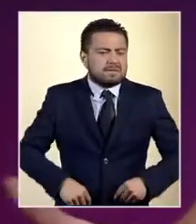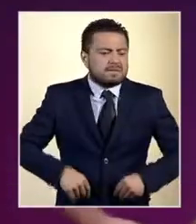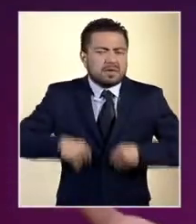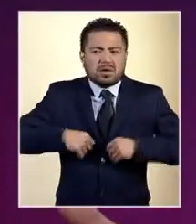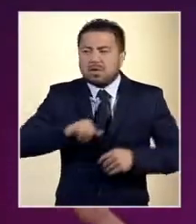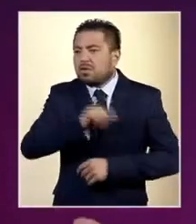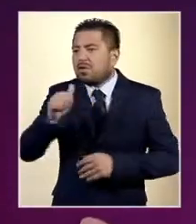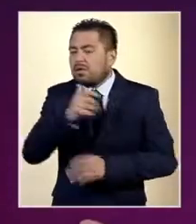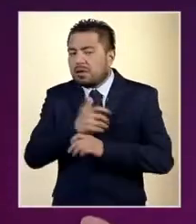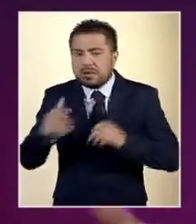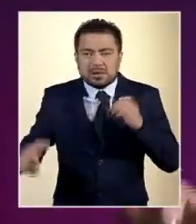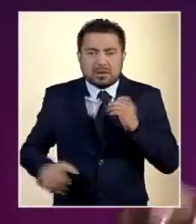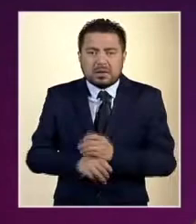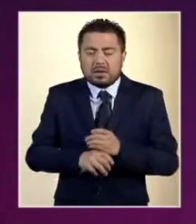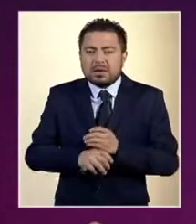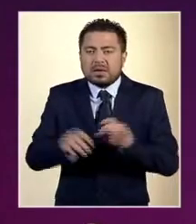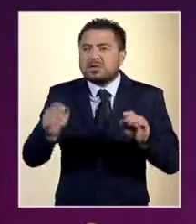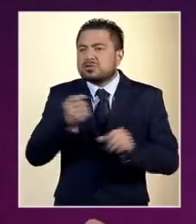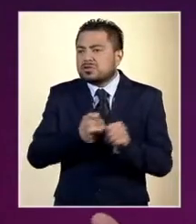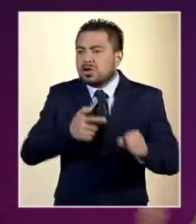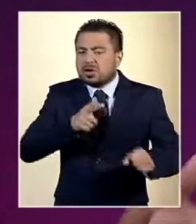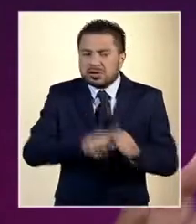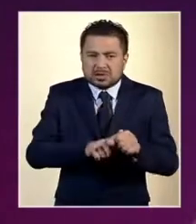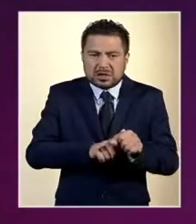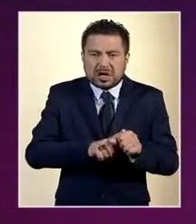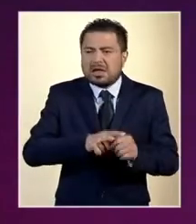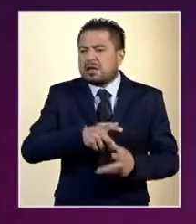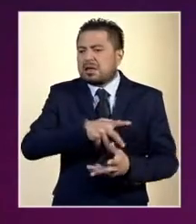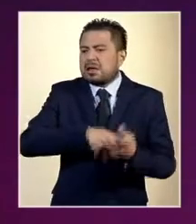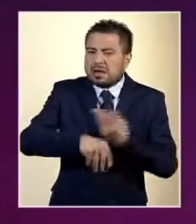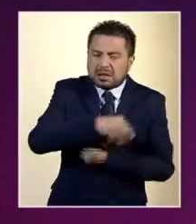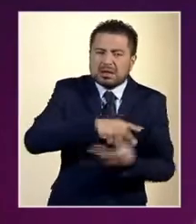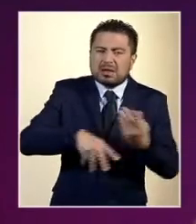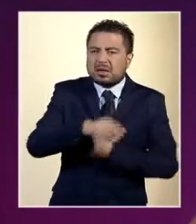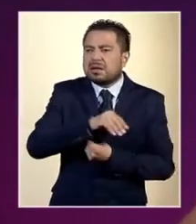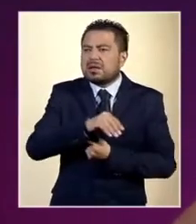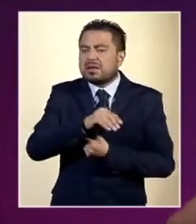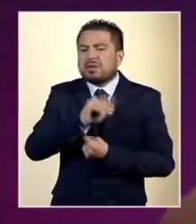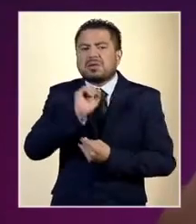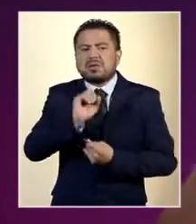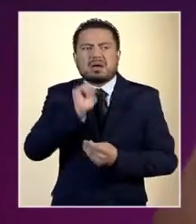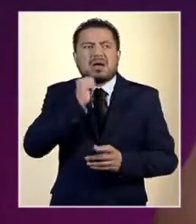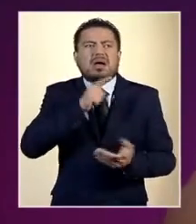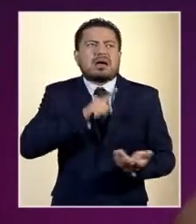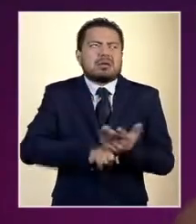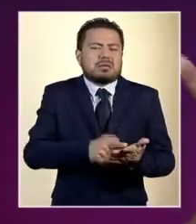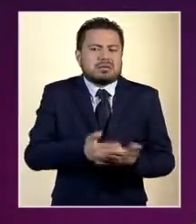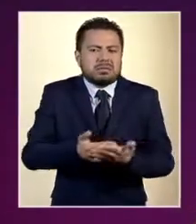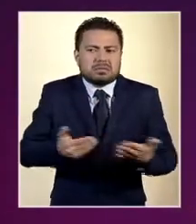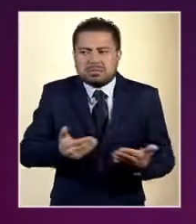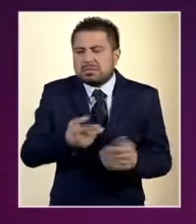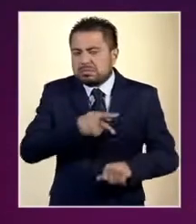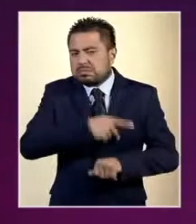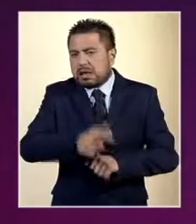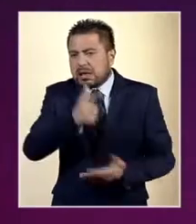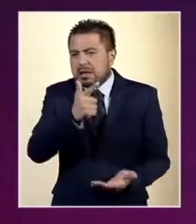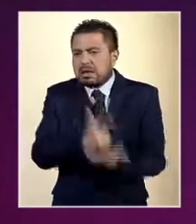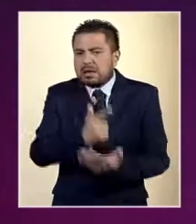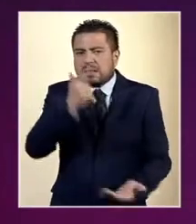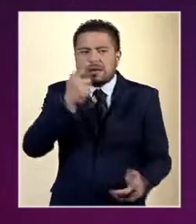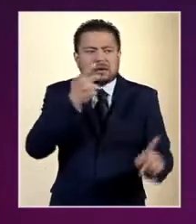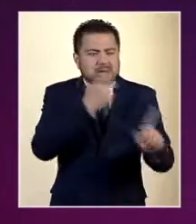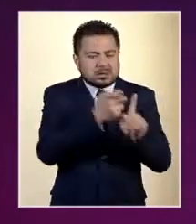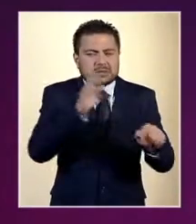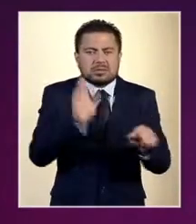viviendo en otras condiciones Claro. sociales, Se económicas, lee distinto. Sí. entonces eso es